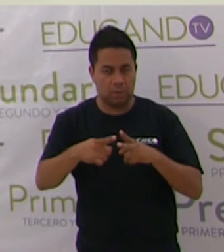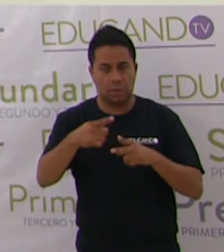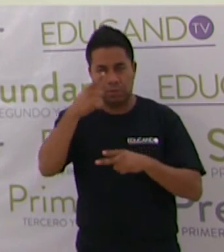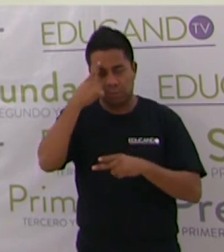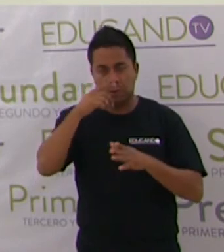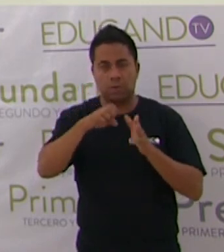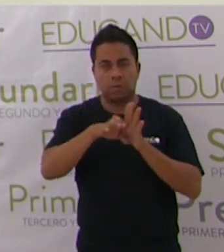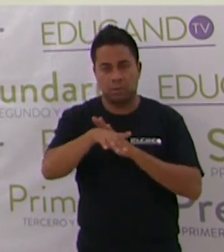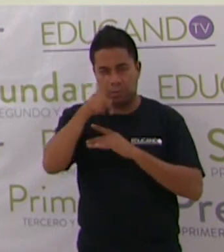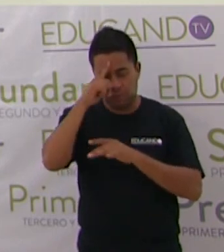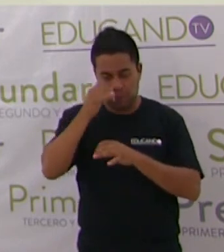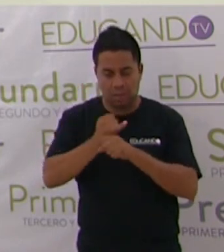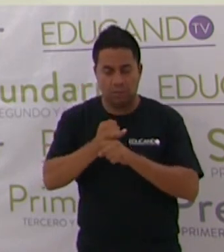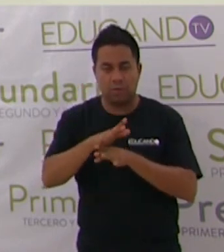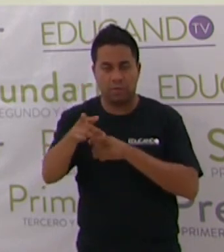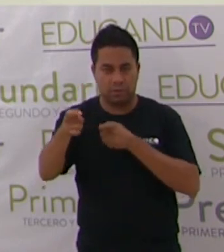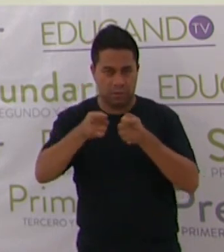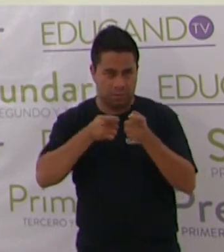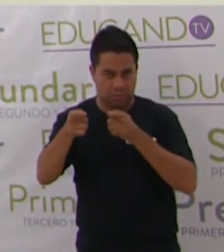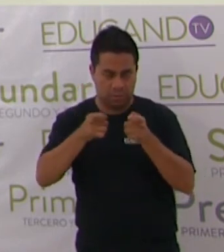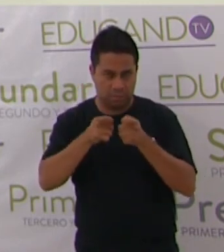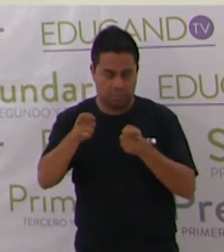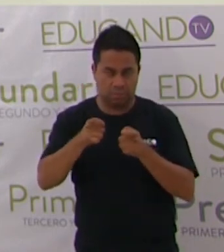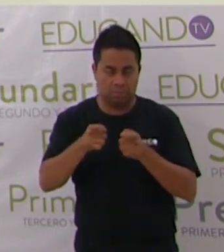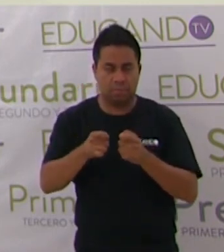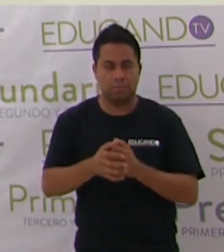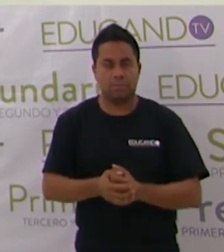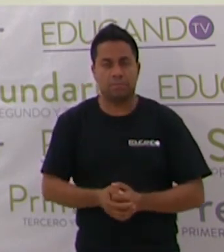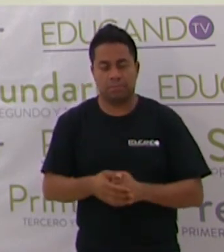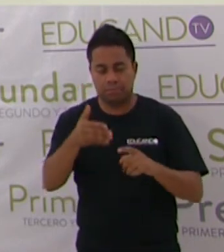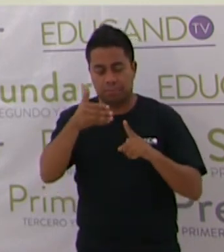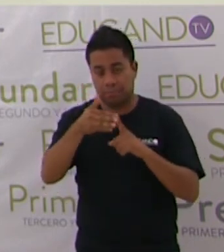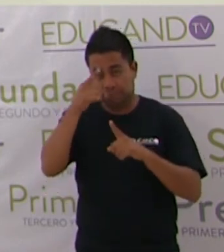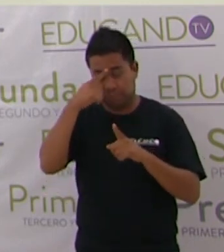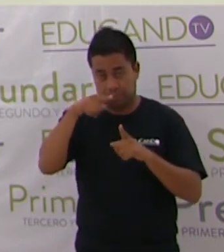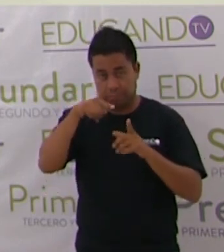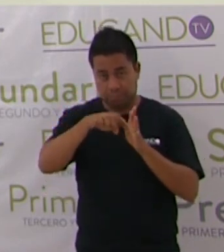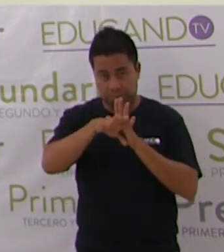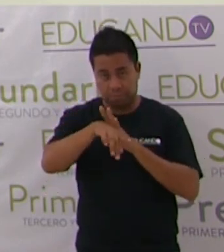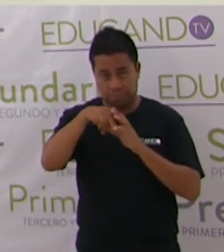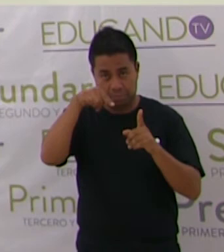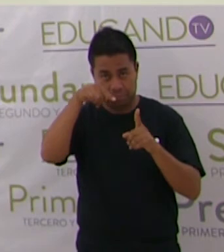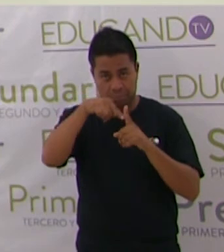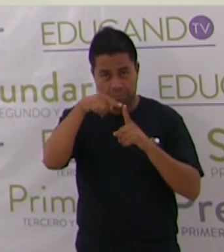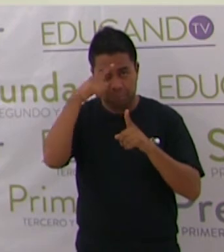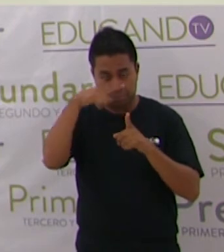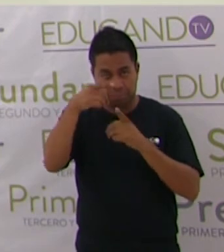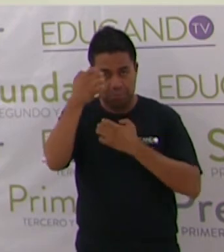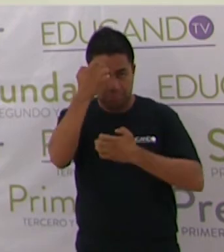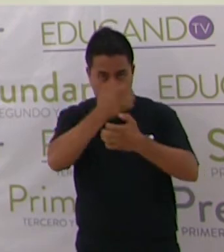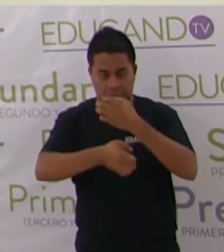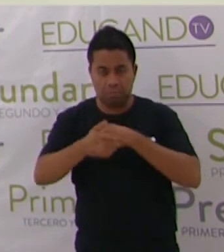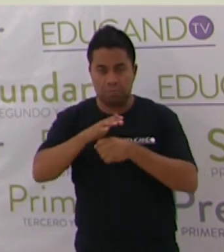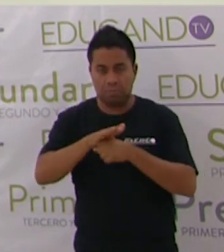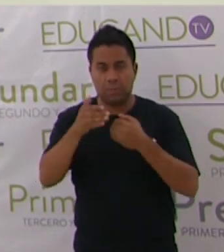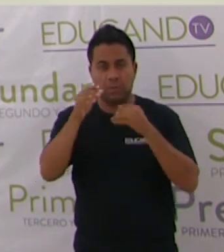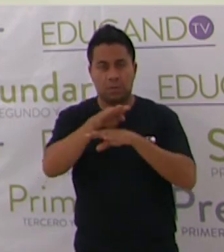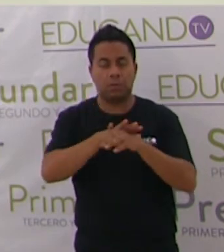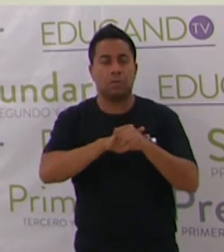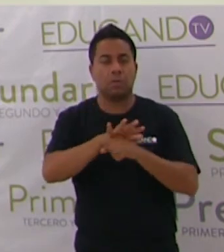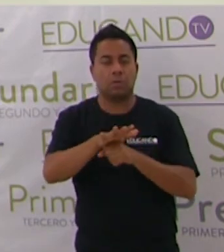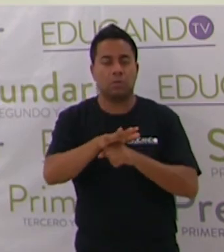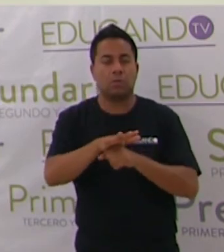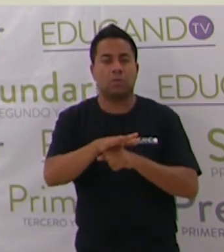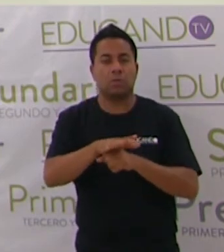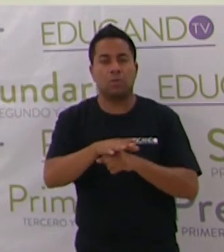de manejo de la información. Más que nada, en este eje analizamos todos los datos